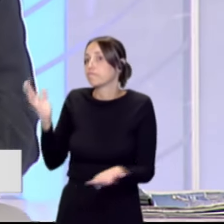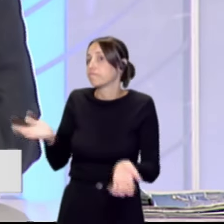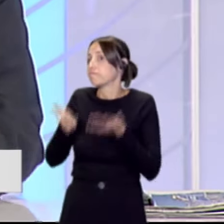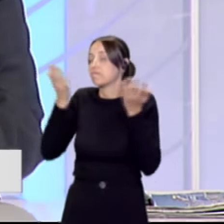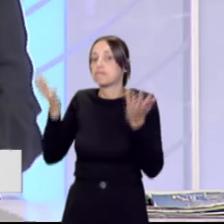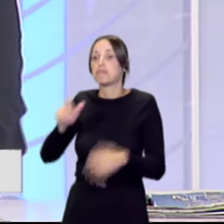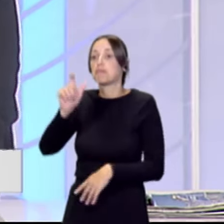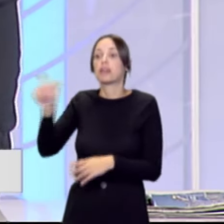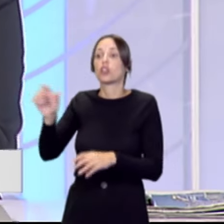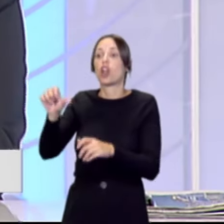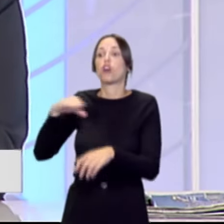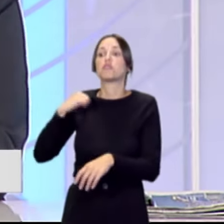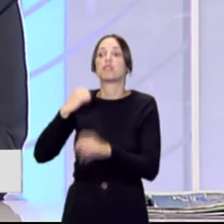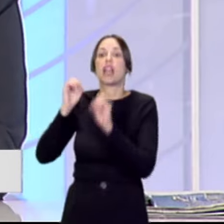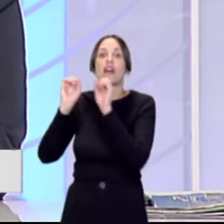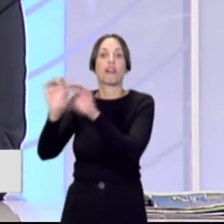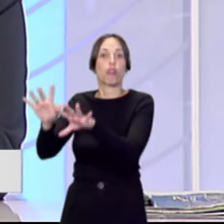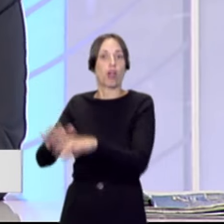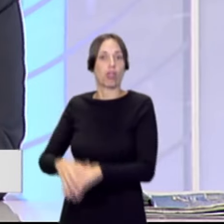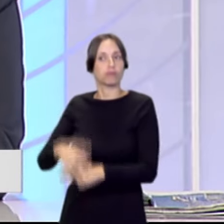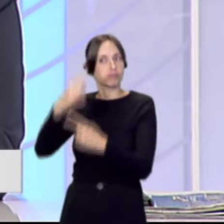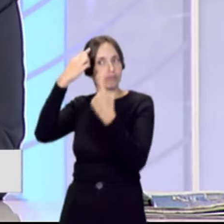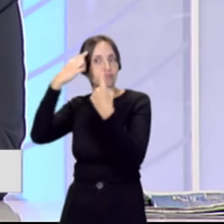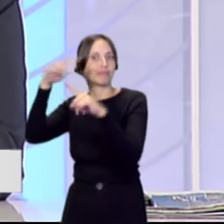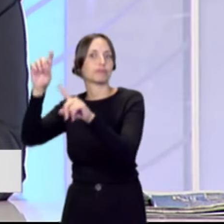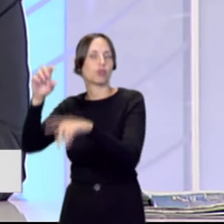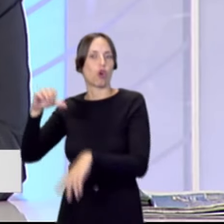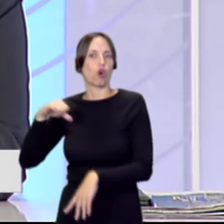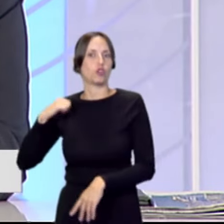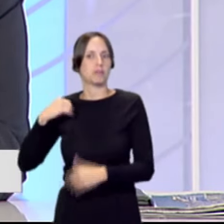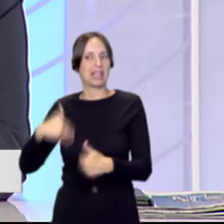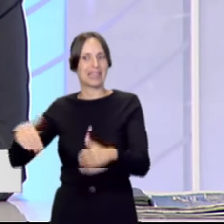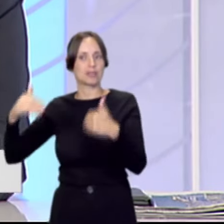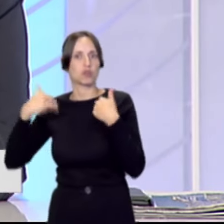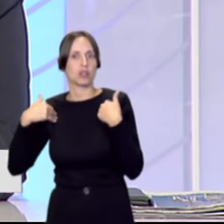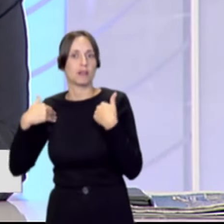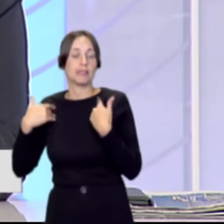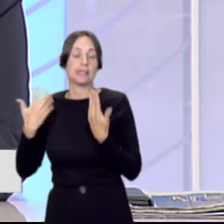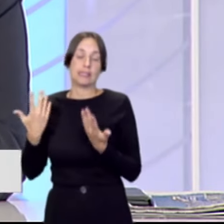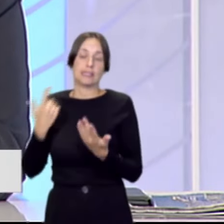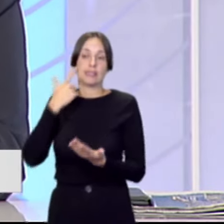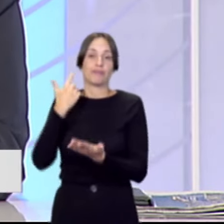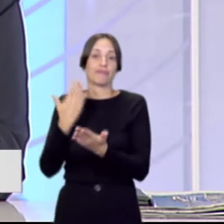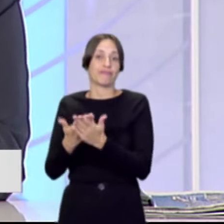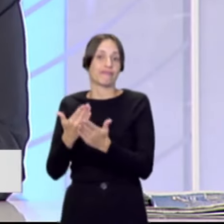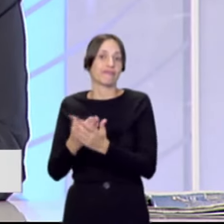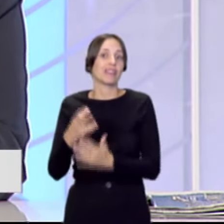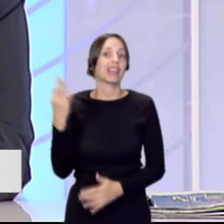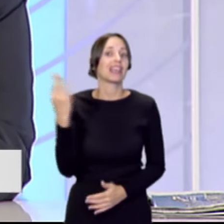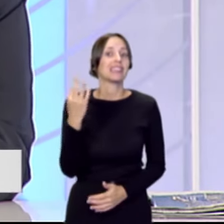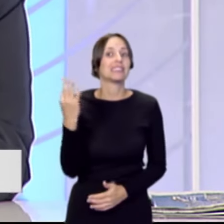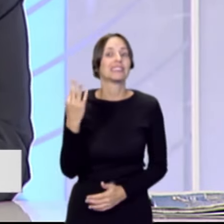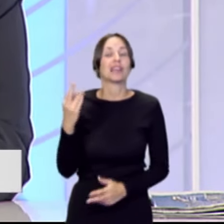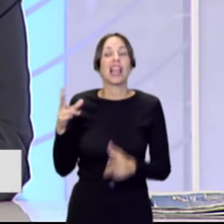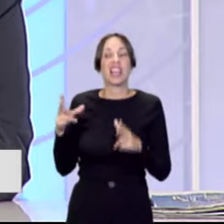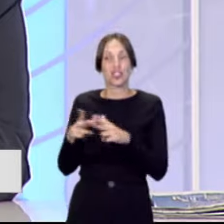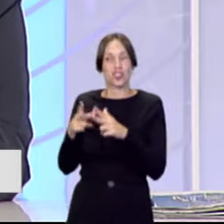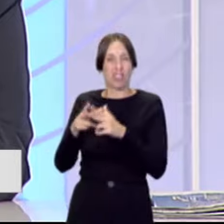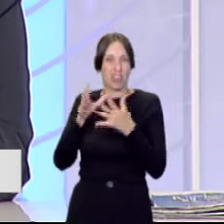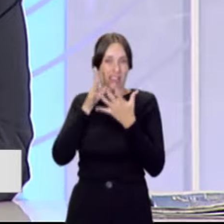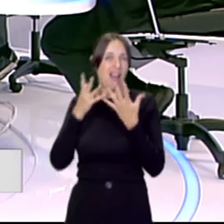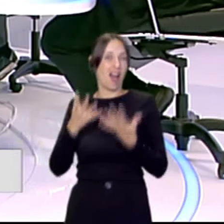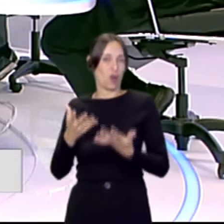hospitales se hacen cargo. Eso básicamente demuestra dos cosas. Demuestra que las sociedades urbanas, las sociedades desarrolladas,